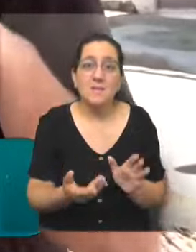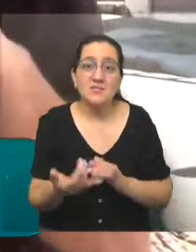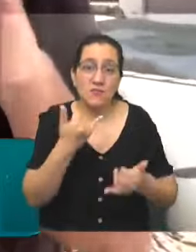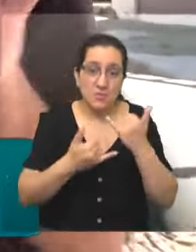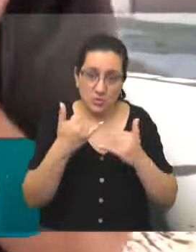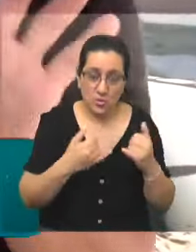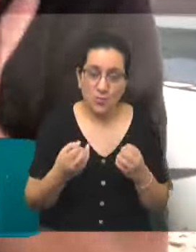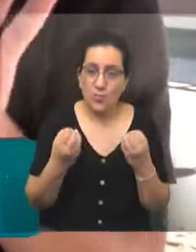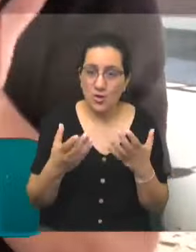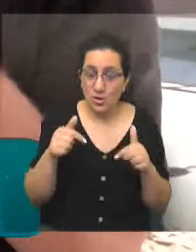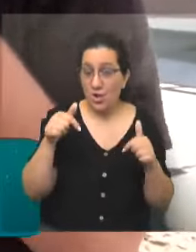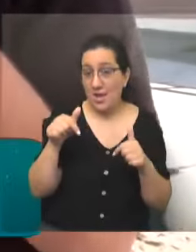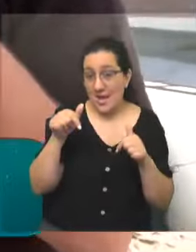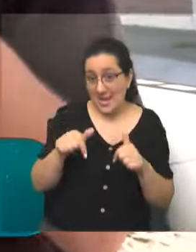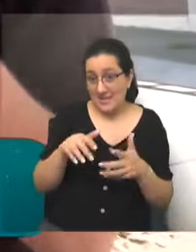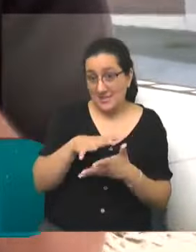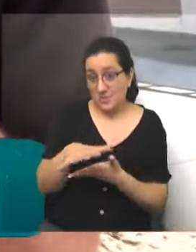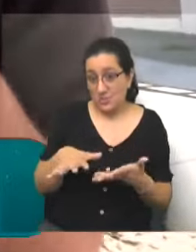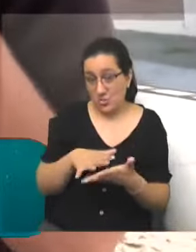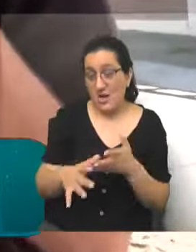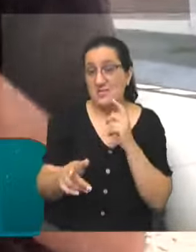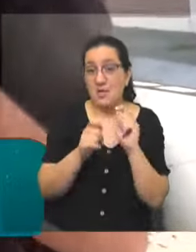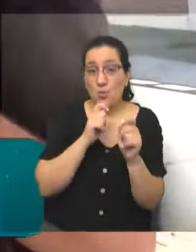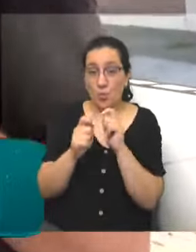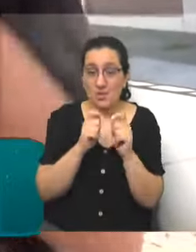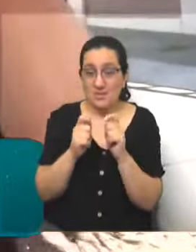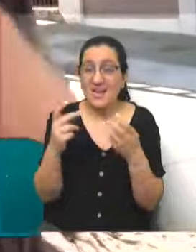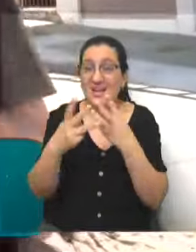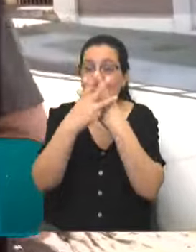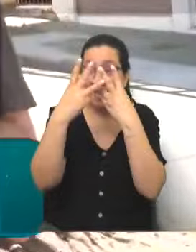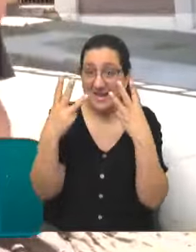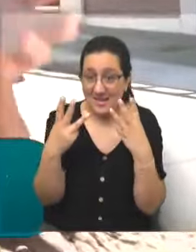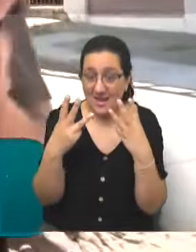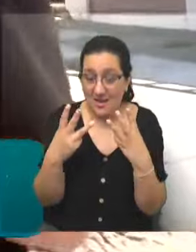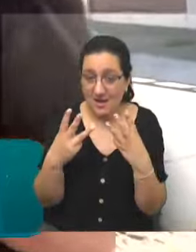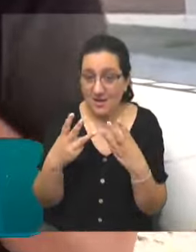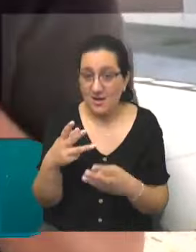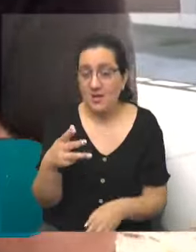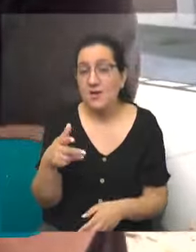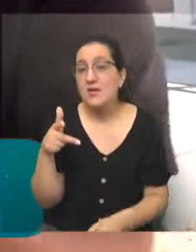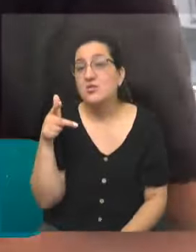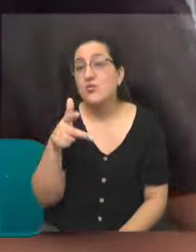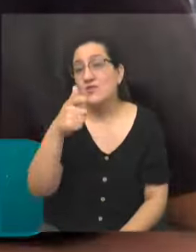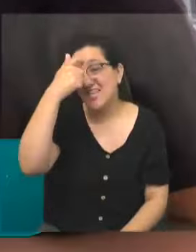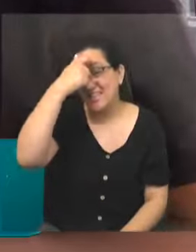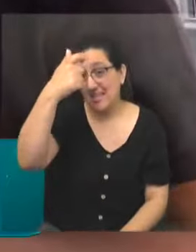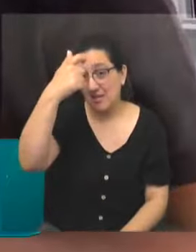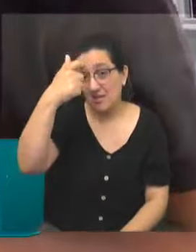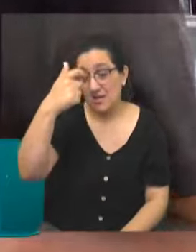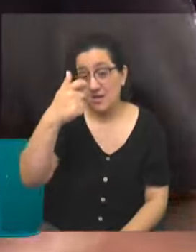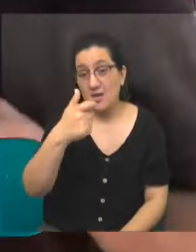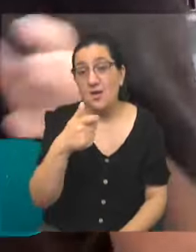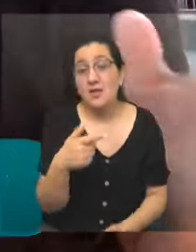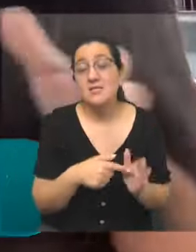ver, en este sentido, las encuestas, por lo general, en su ficha técnica, algo que se